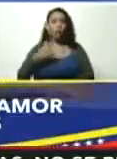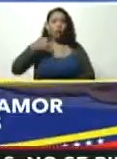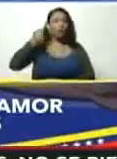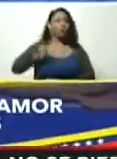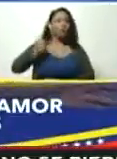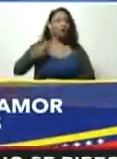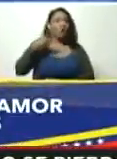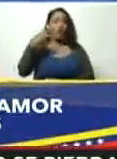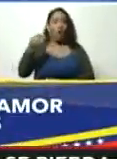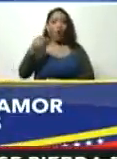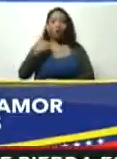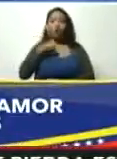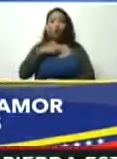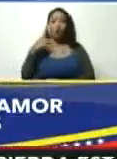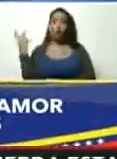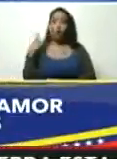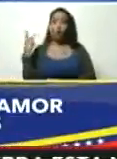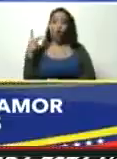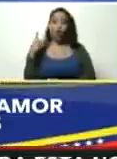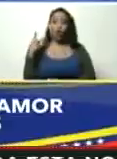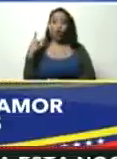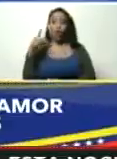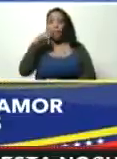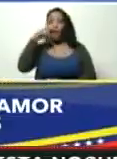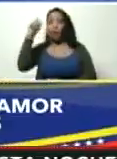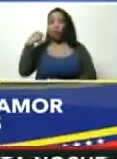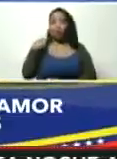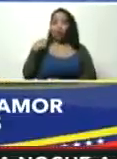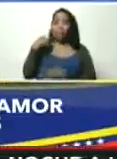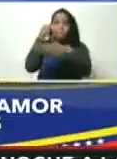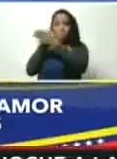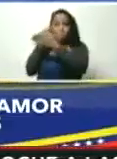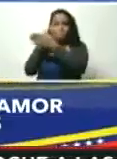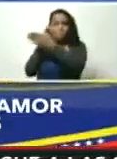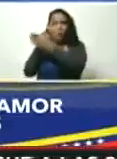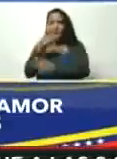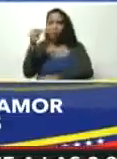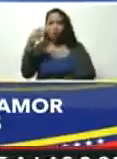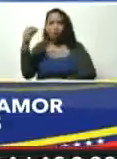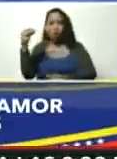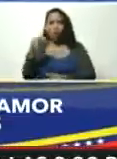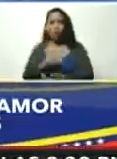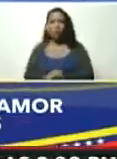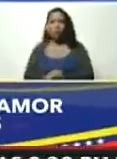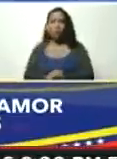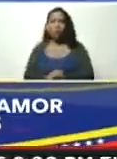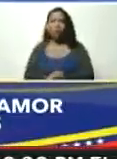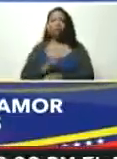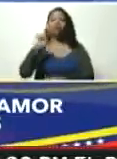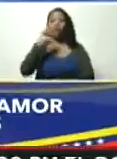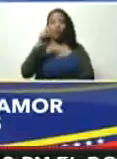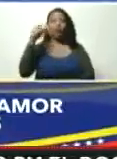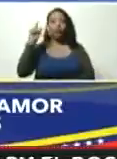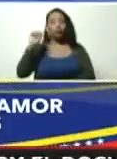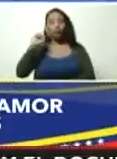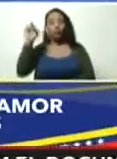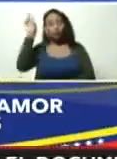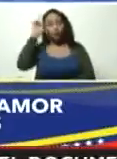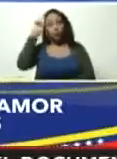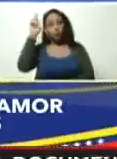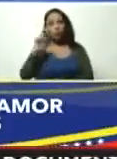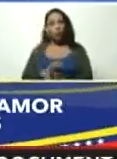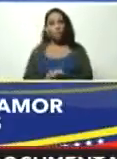Le insistimos ambos, le insistimos. Y él nos dijo inclusive allá que sí, que teníamos razón.